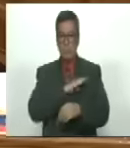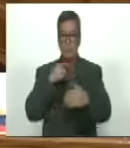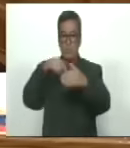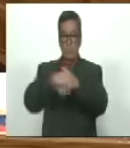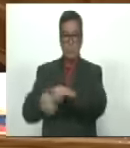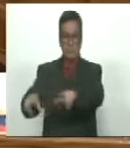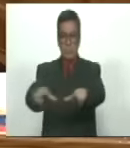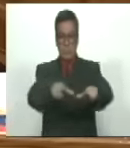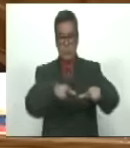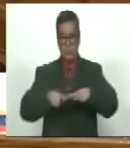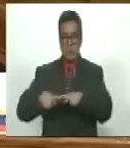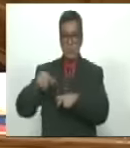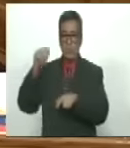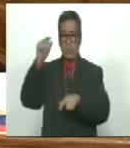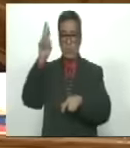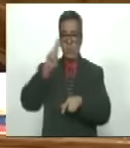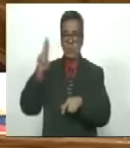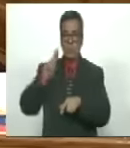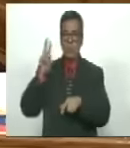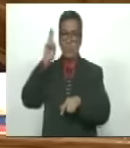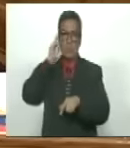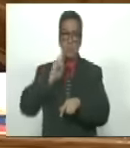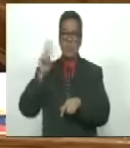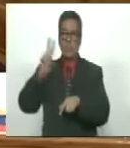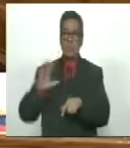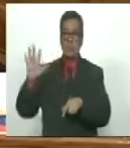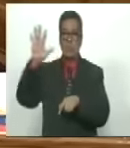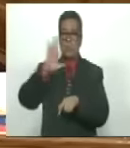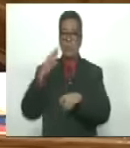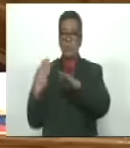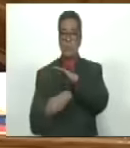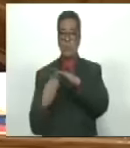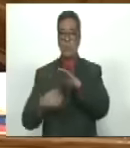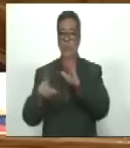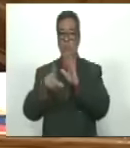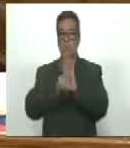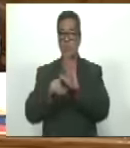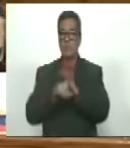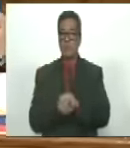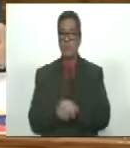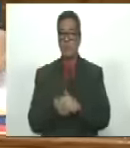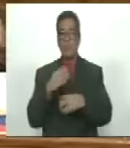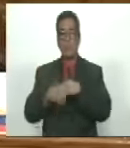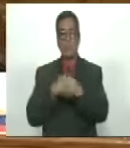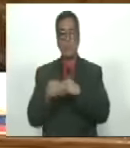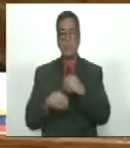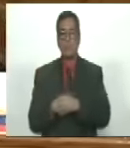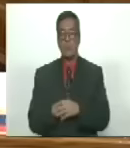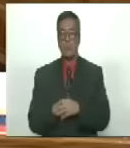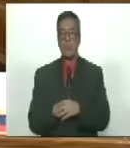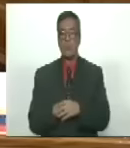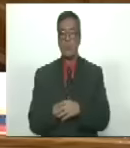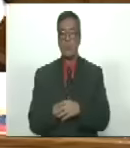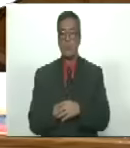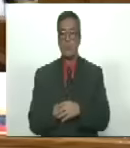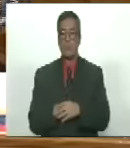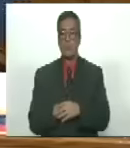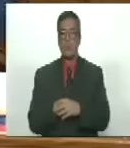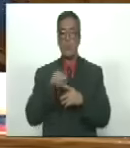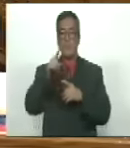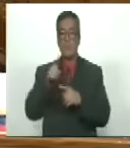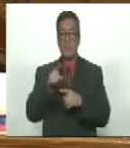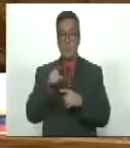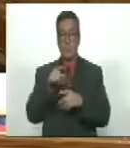integridad territorial de la República Bolivariana de Venezuela. Aquí está el núcleo de la ley. ¿Qué vamos a hacer? Además, en